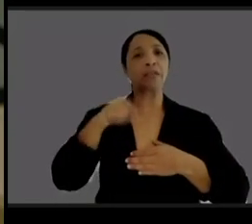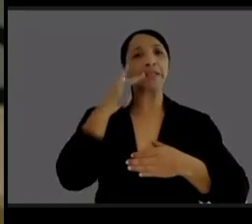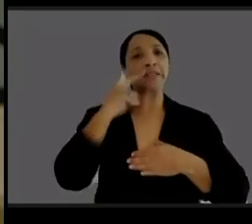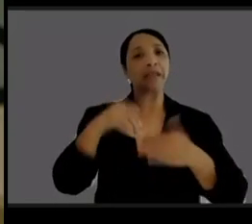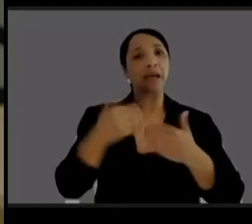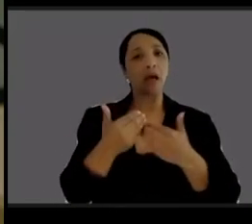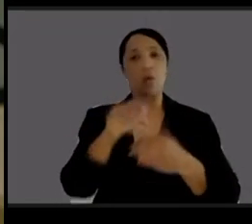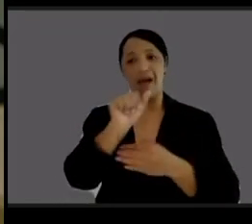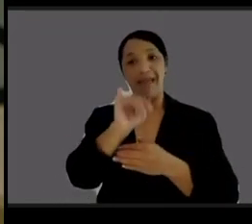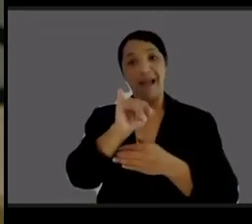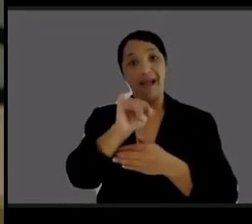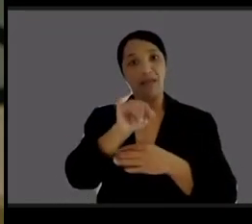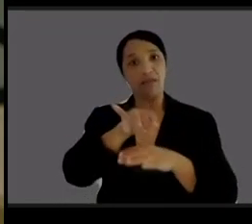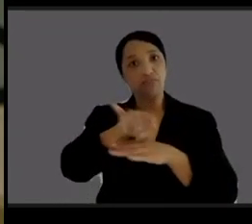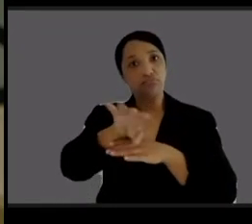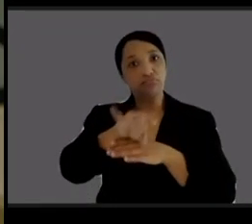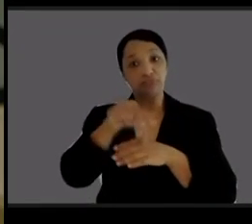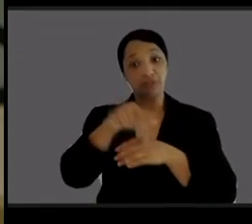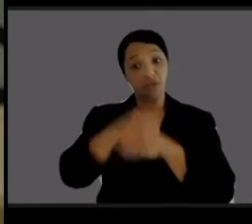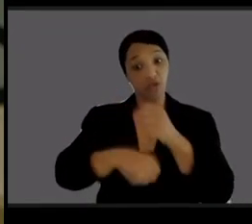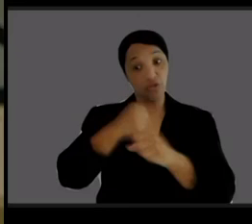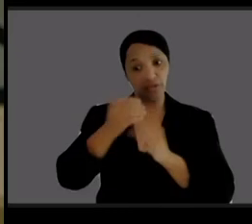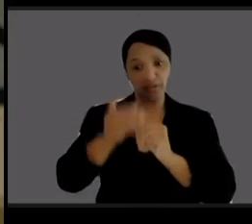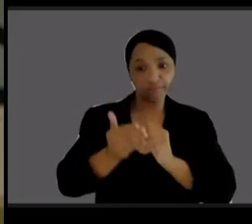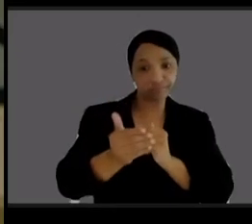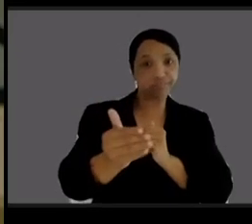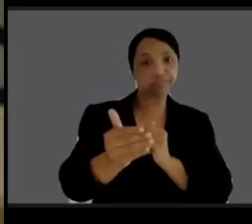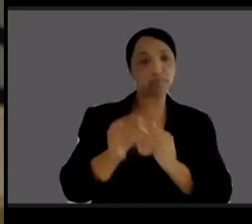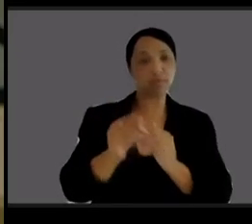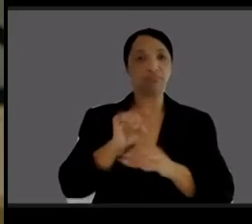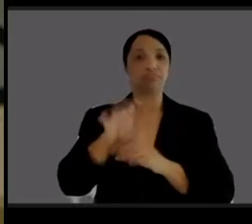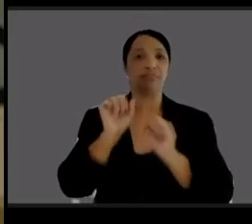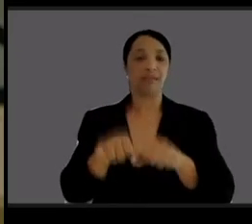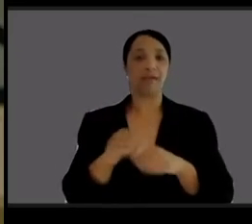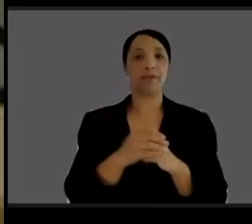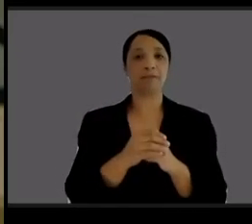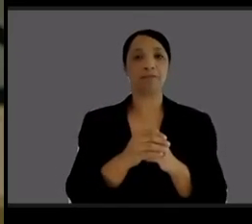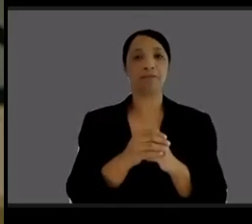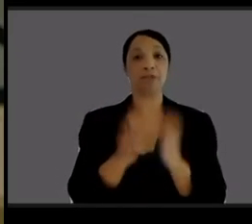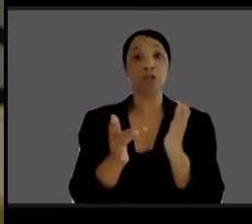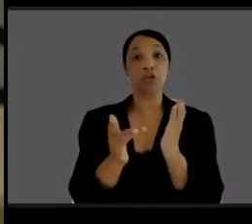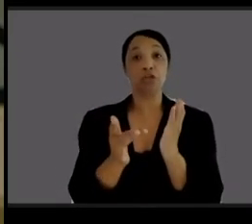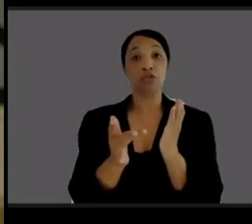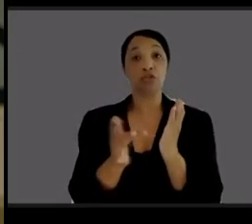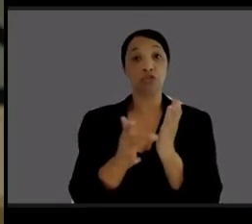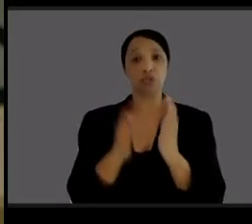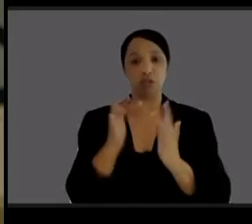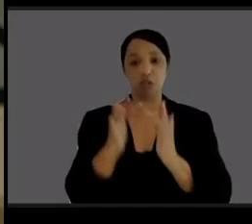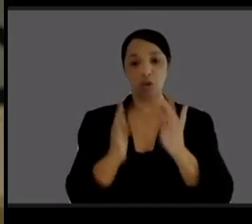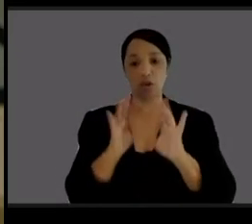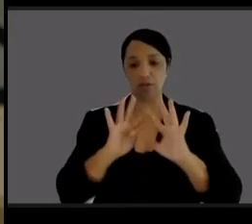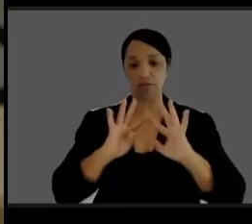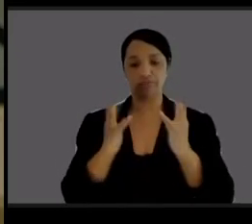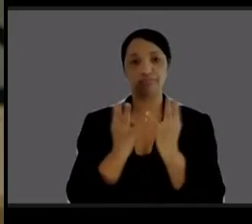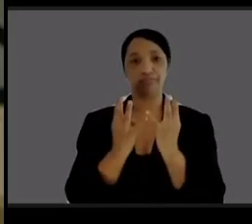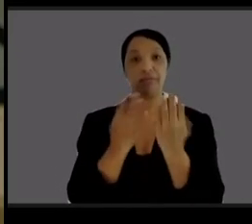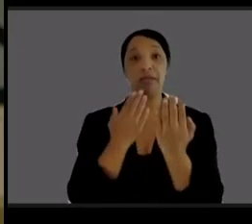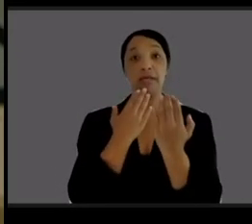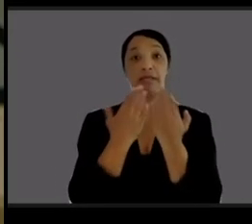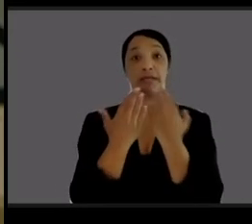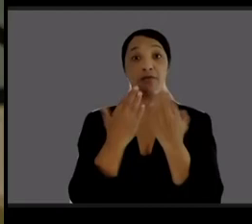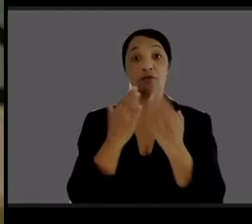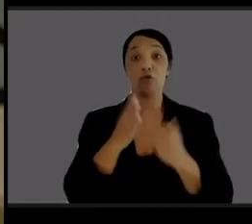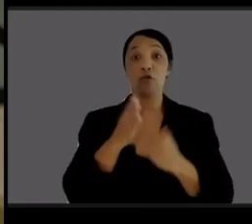búsqueda, tendremos recomendaciones preliminares a finalizar este año, y esas